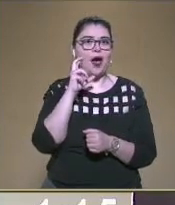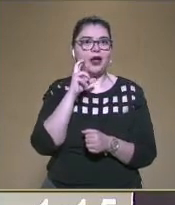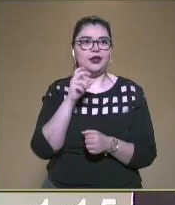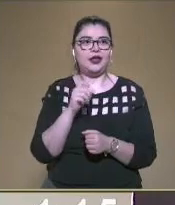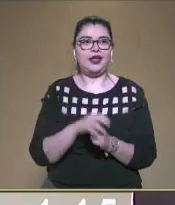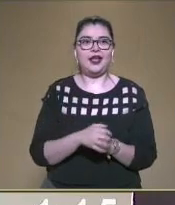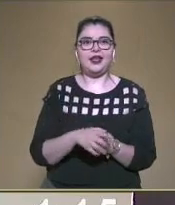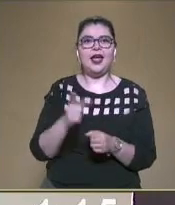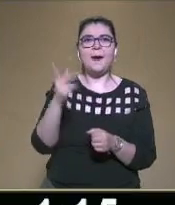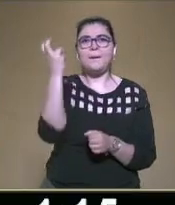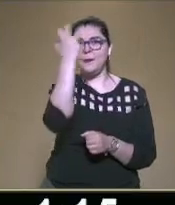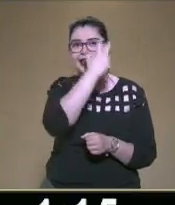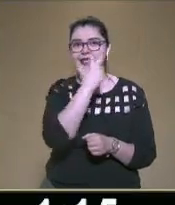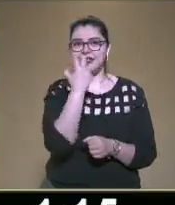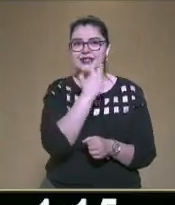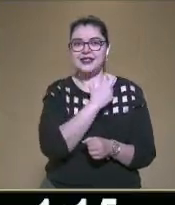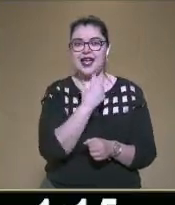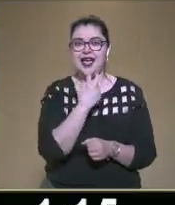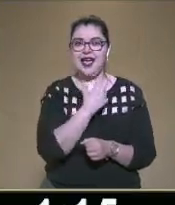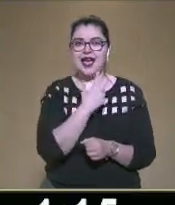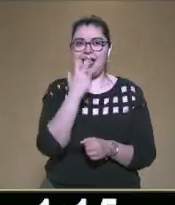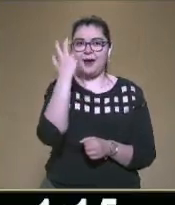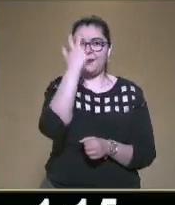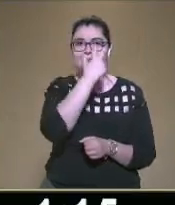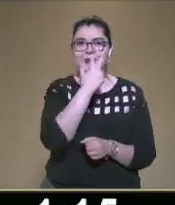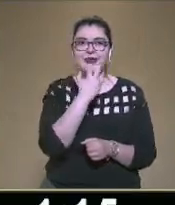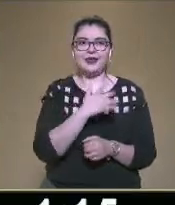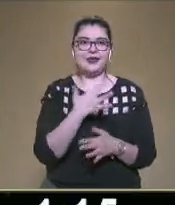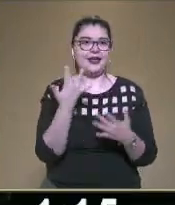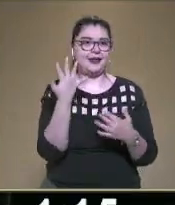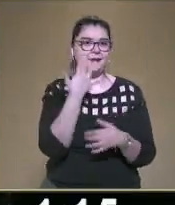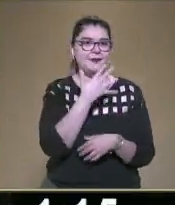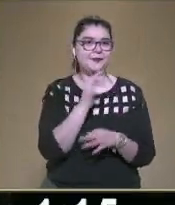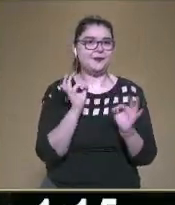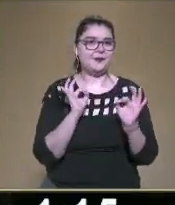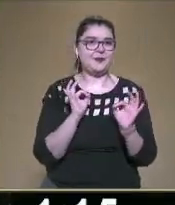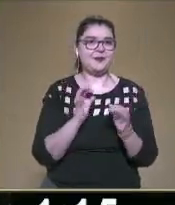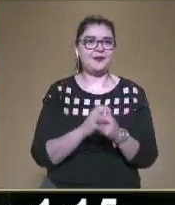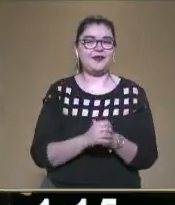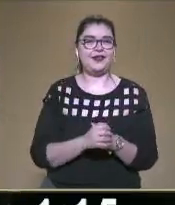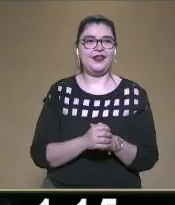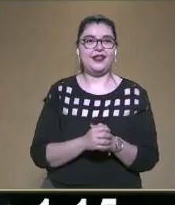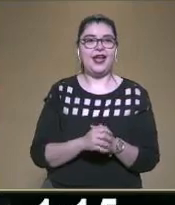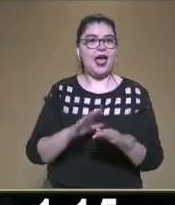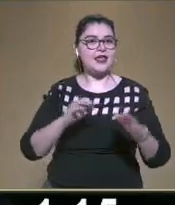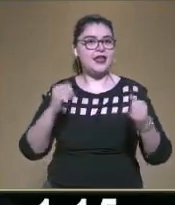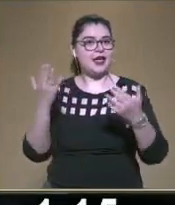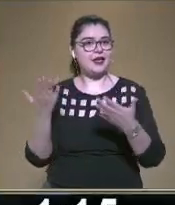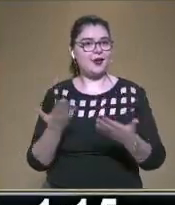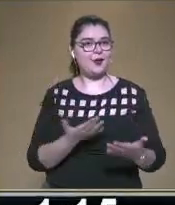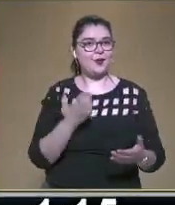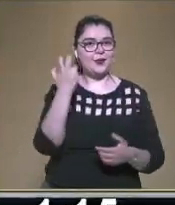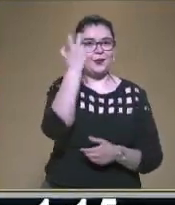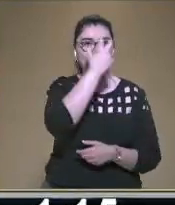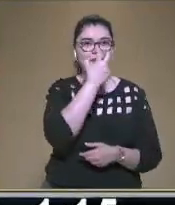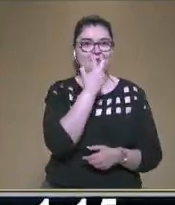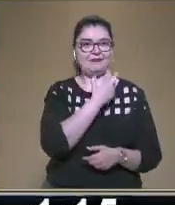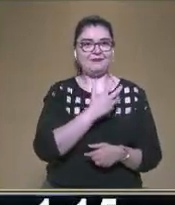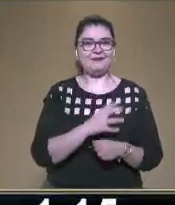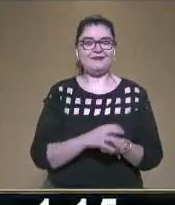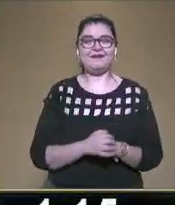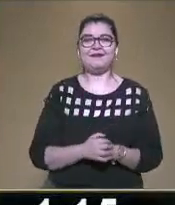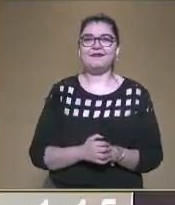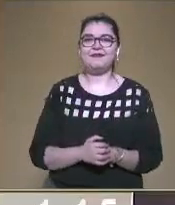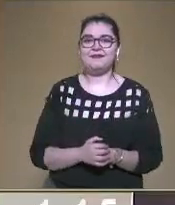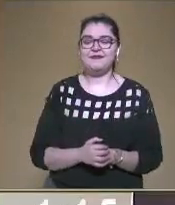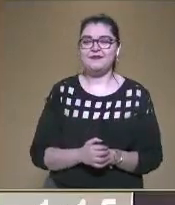la pizza, maestro Ricky. Pizza, pizza, ya llegó la pizza. Y aquí, ¿para